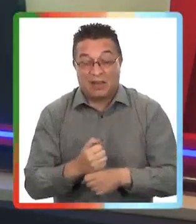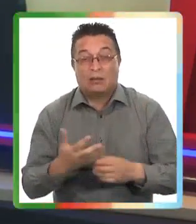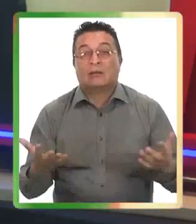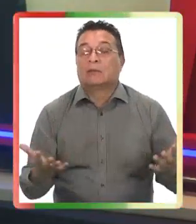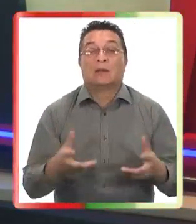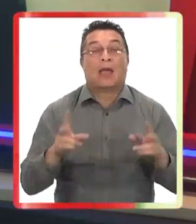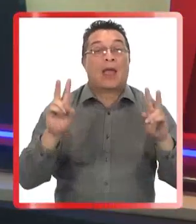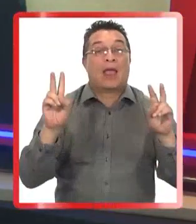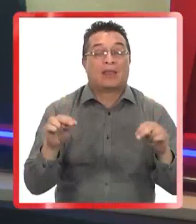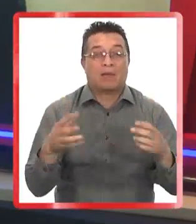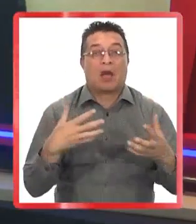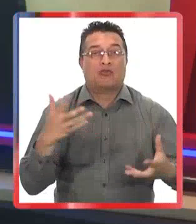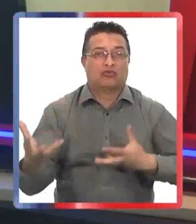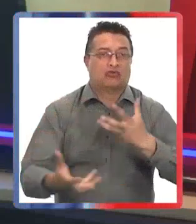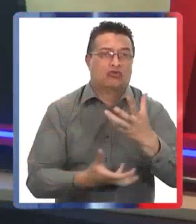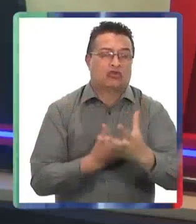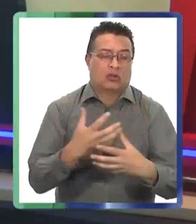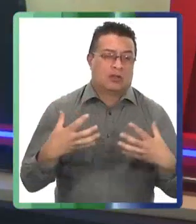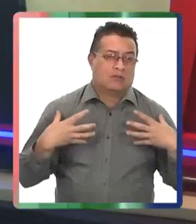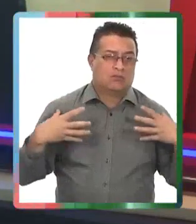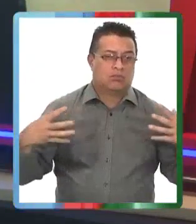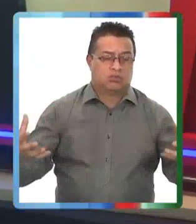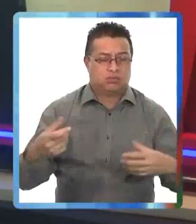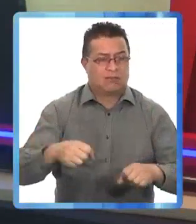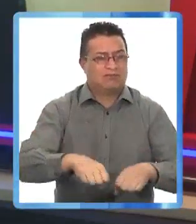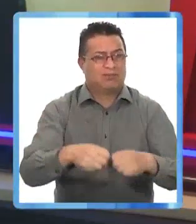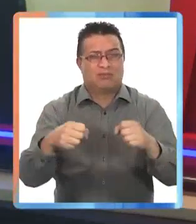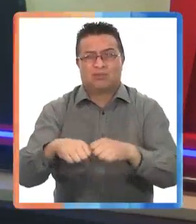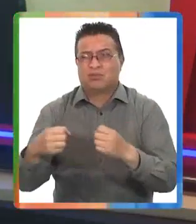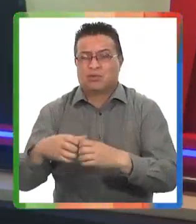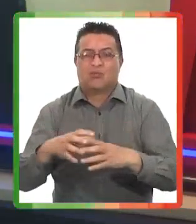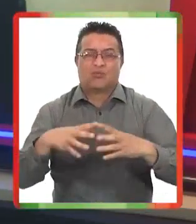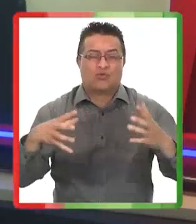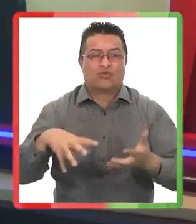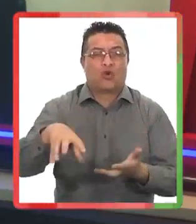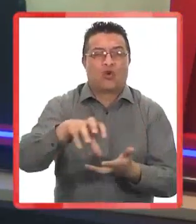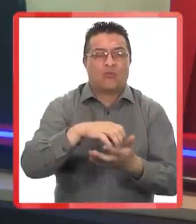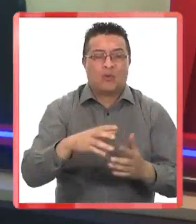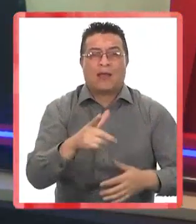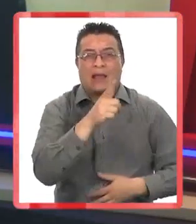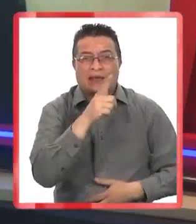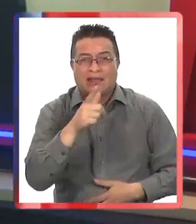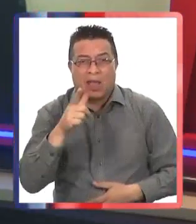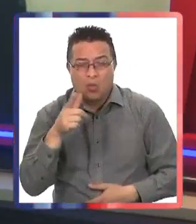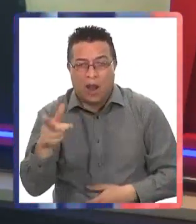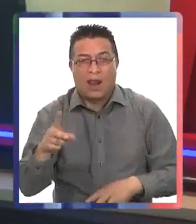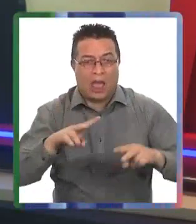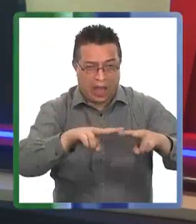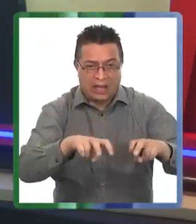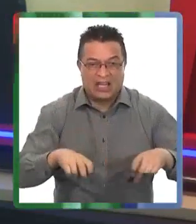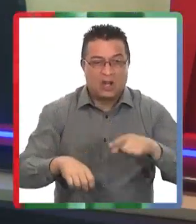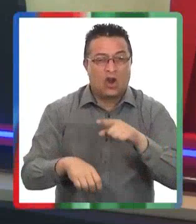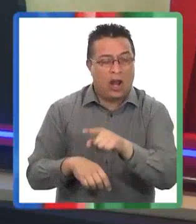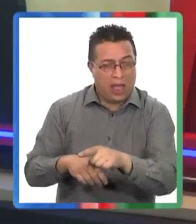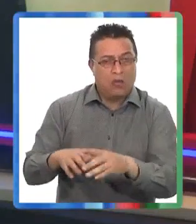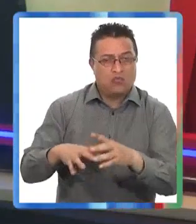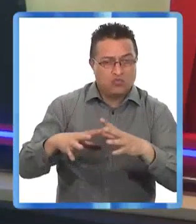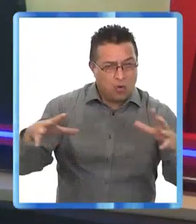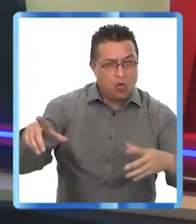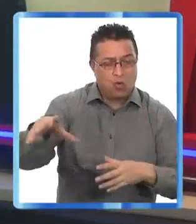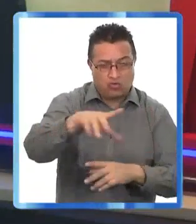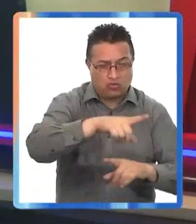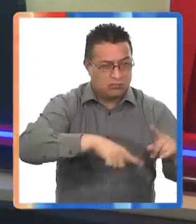estos mega incendios forestales que causaron tanto daño, que hicieron que comunas como Santa Juana, eminentemente agrícolas, gran parte de su territorio